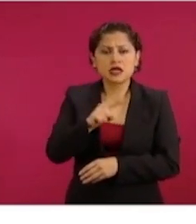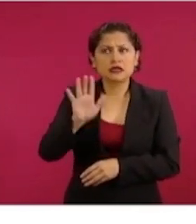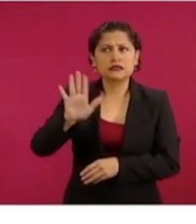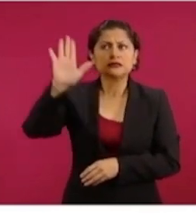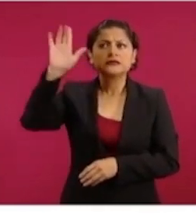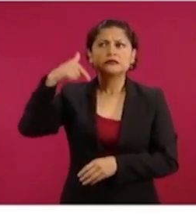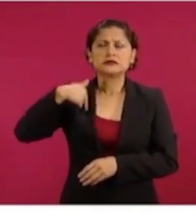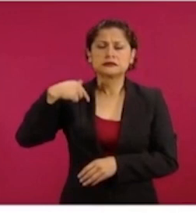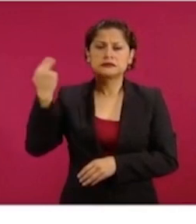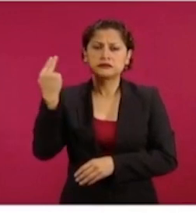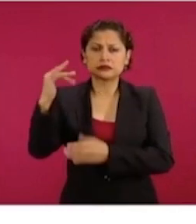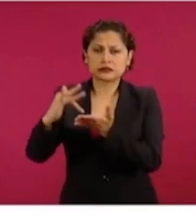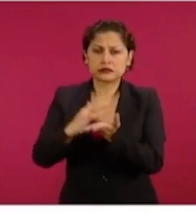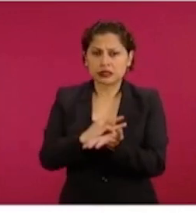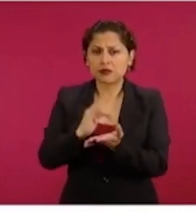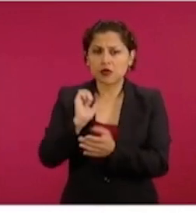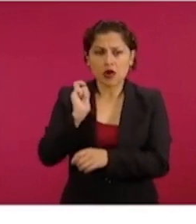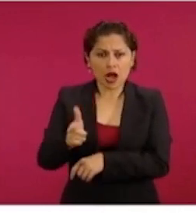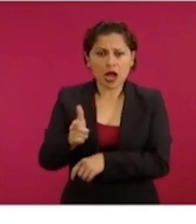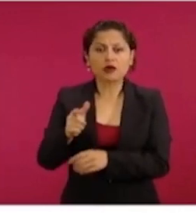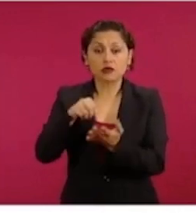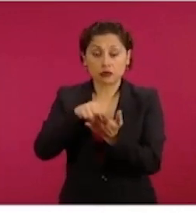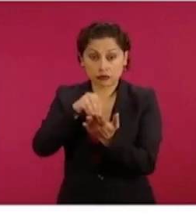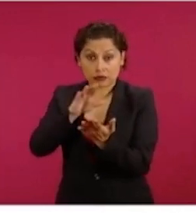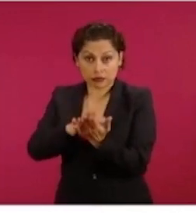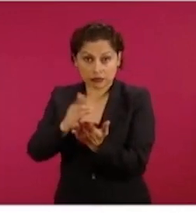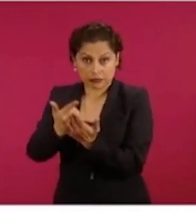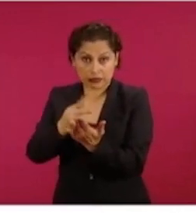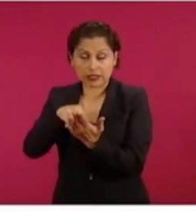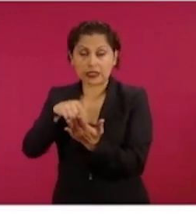apoyo financiero.